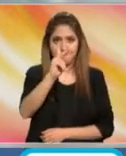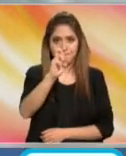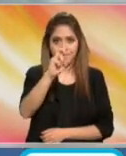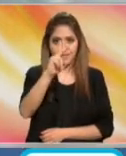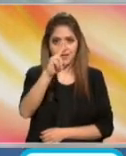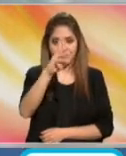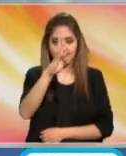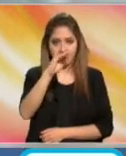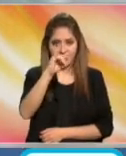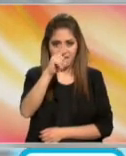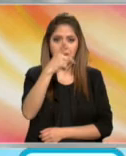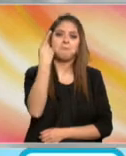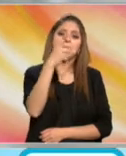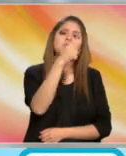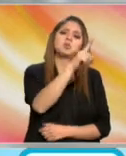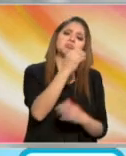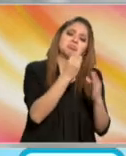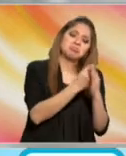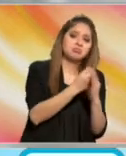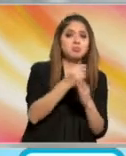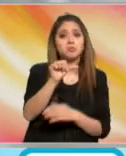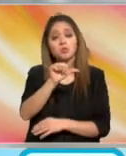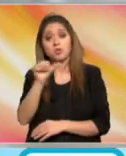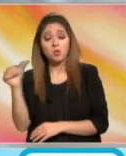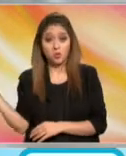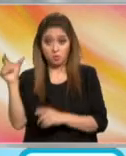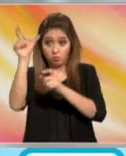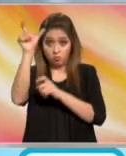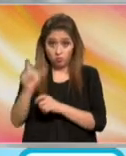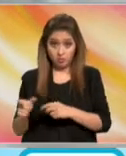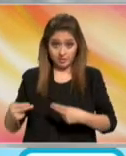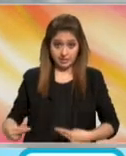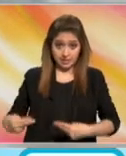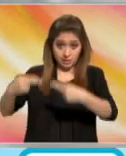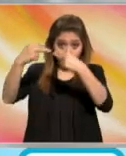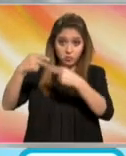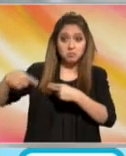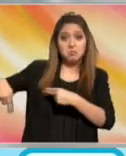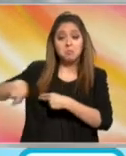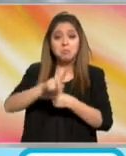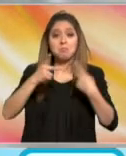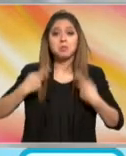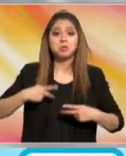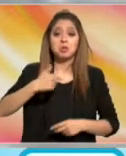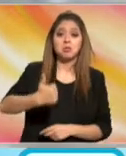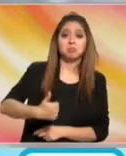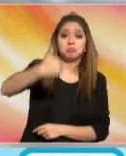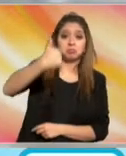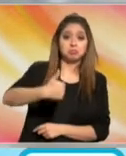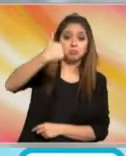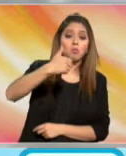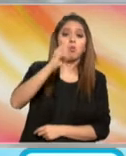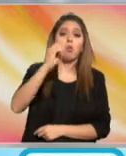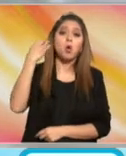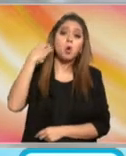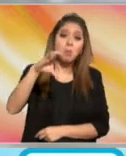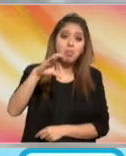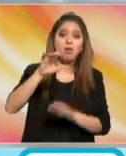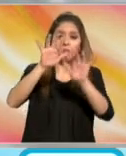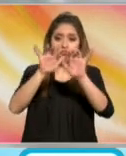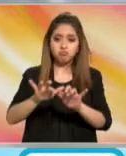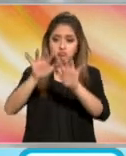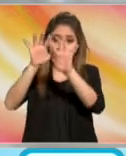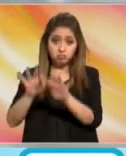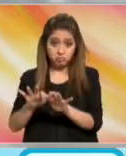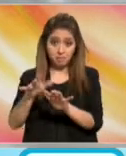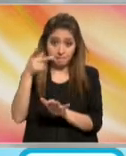tu página de negocio. En la página de negocio tú recibes muchos me gustas, Sí. algunos comentarios, pero la gente